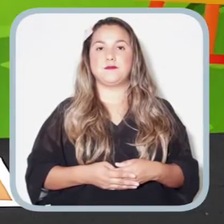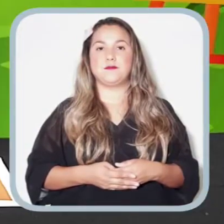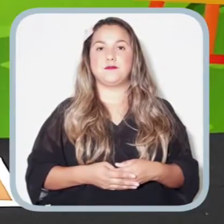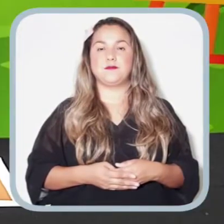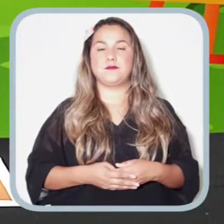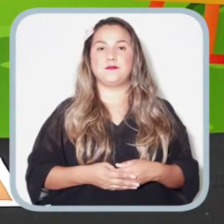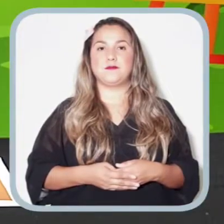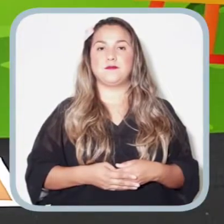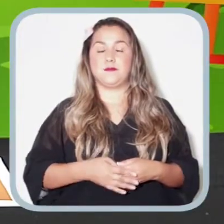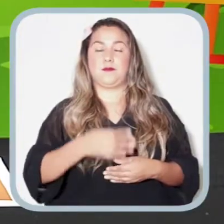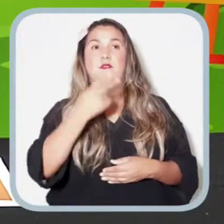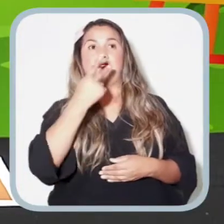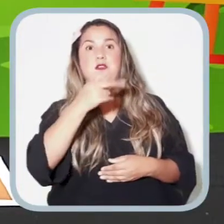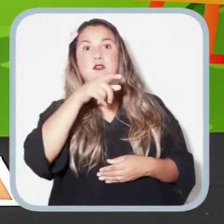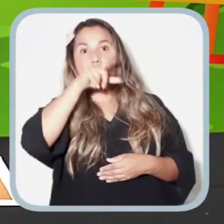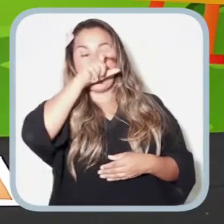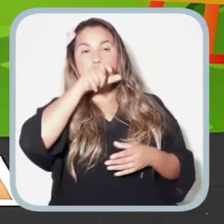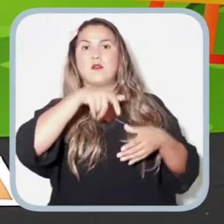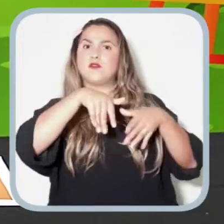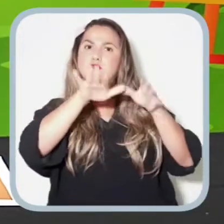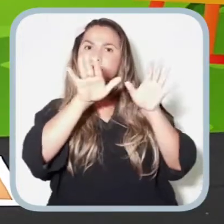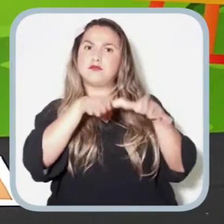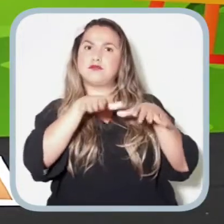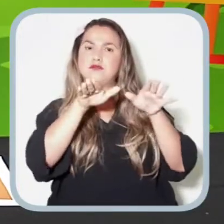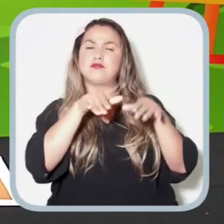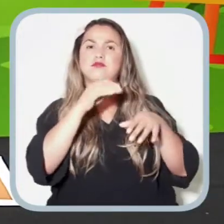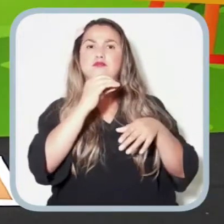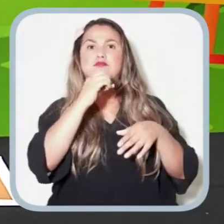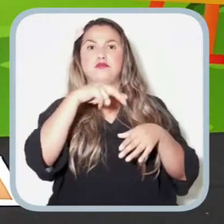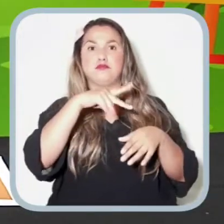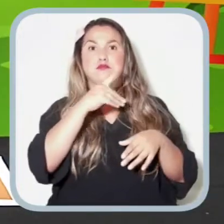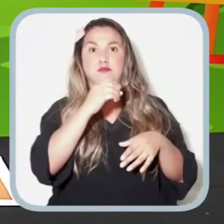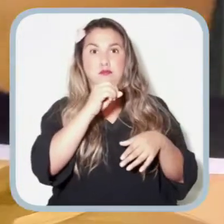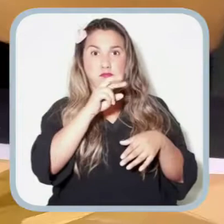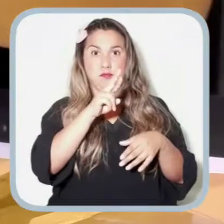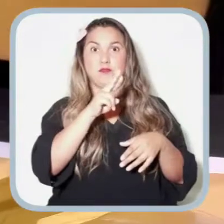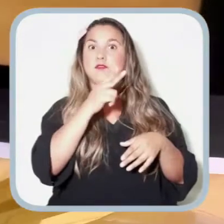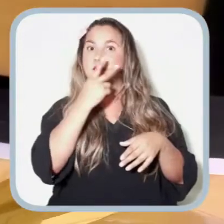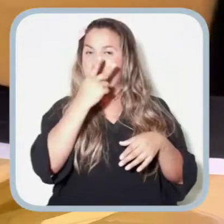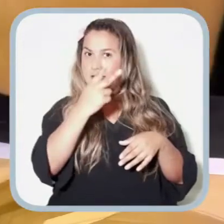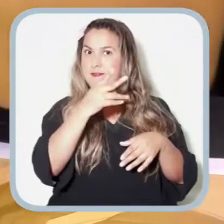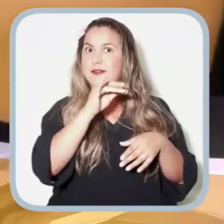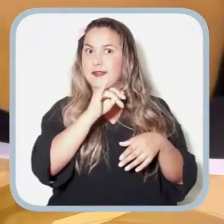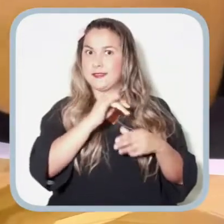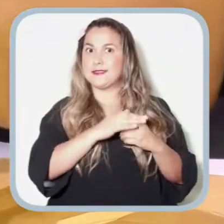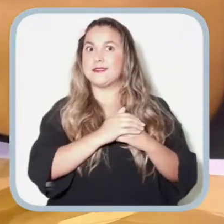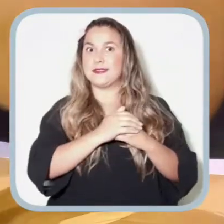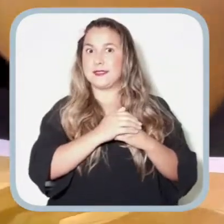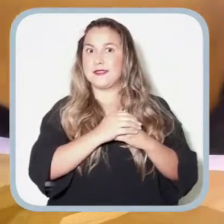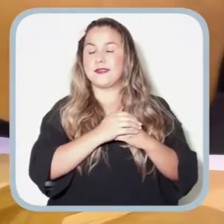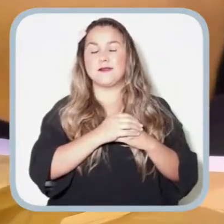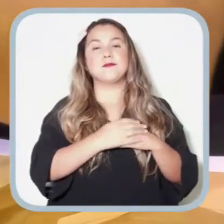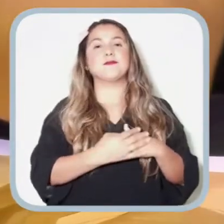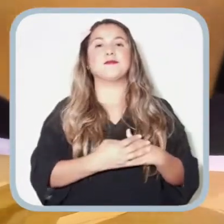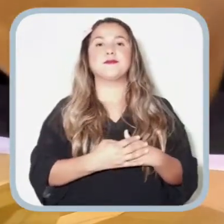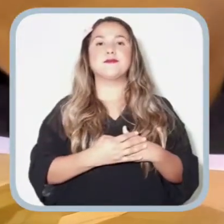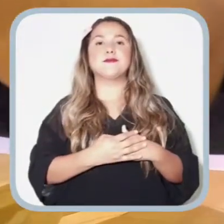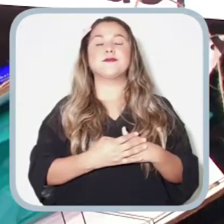eran ustedes pero y un cóndor si van a ver cómo aparece nuestro cóndor